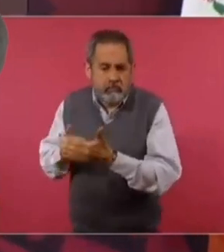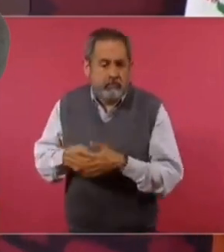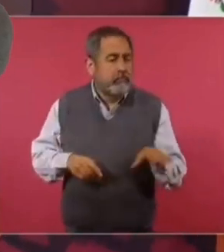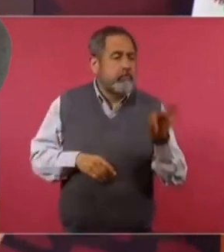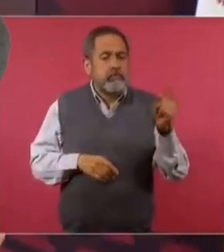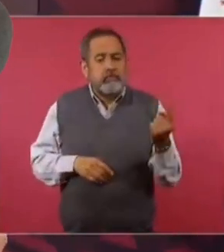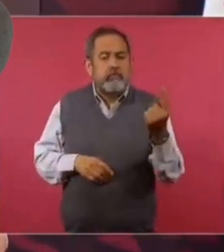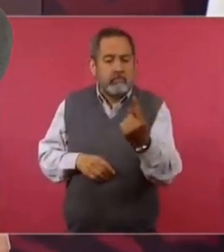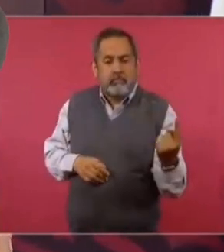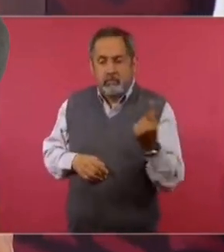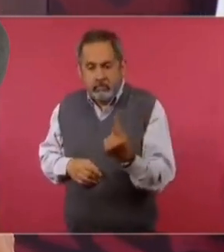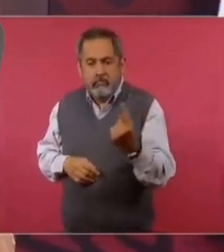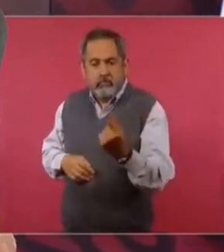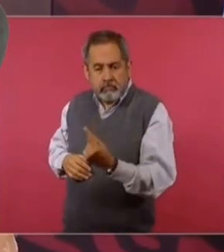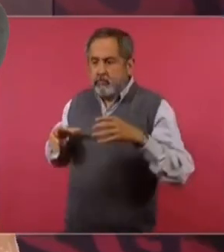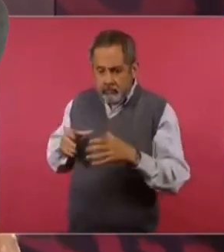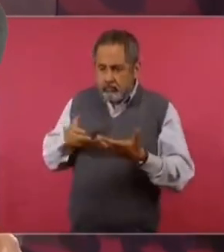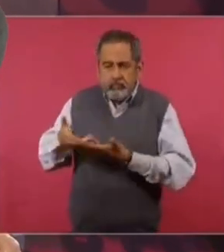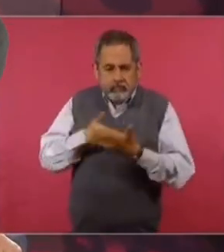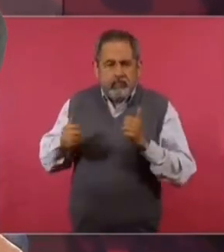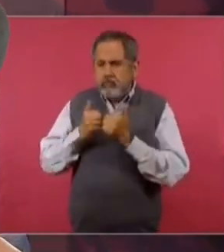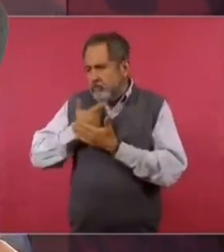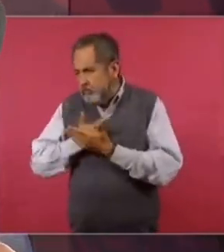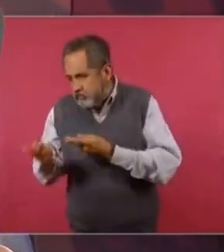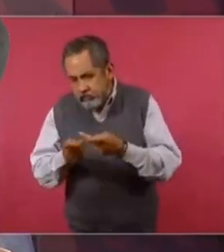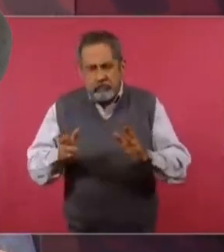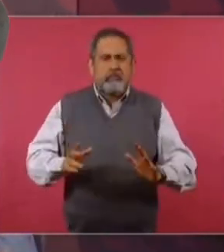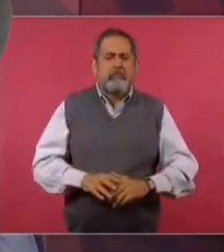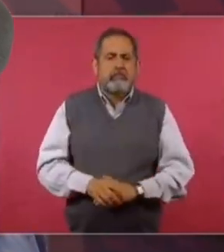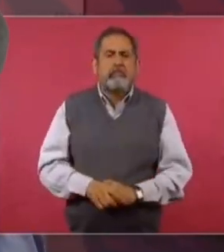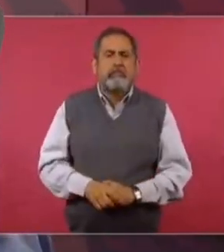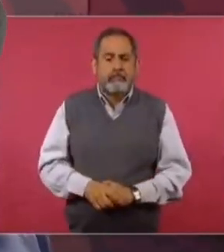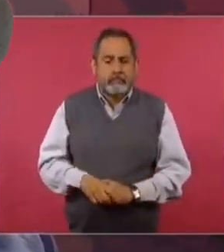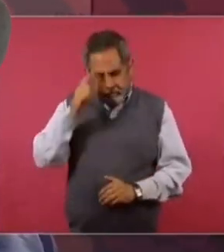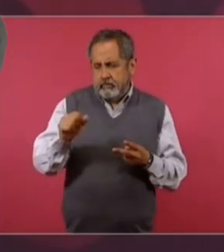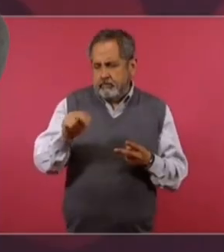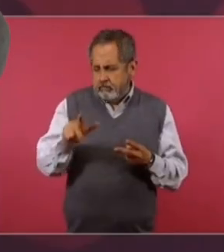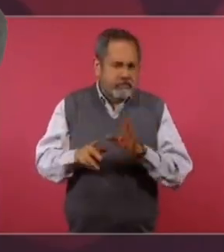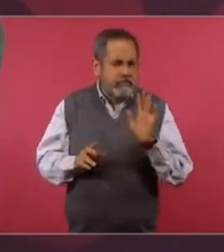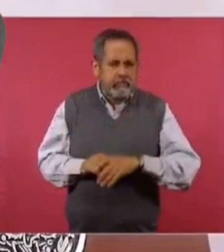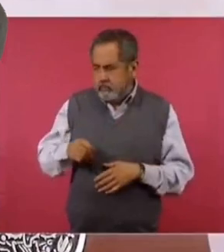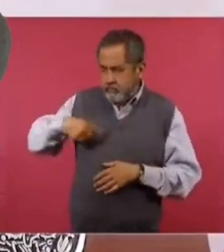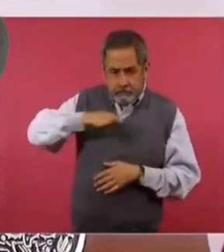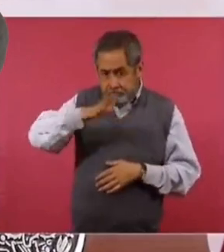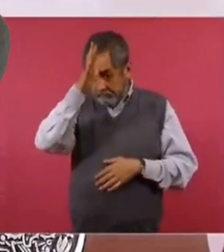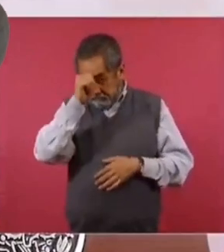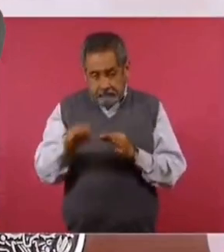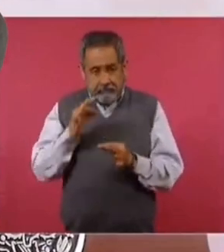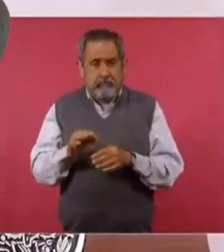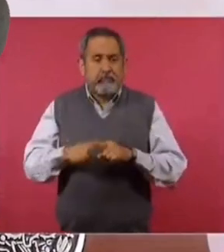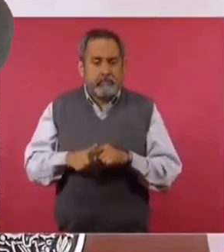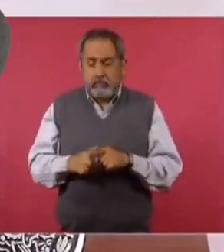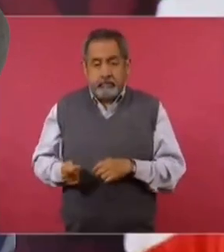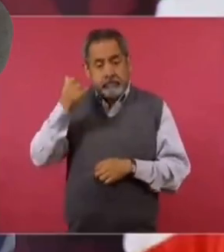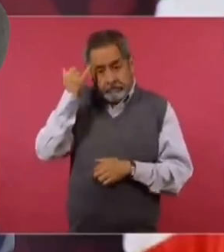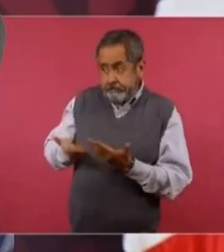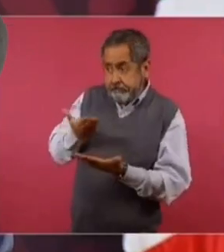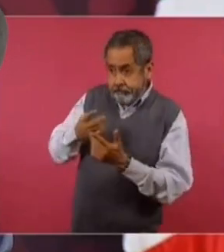uno para participar en la encuesta. Y para ser más claro, y el acuerdo